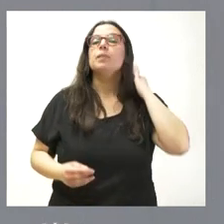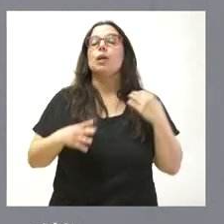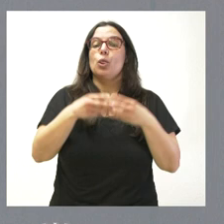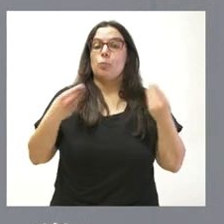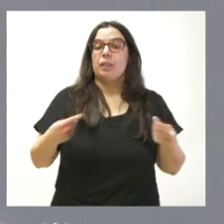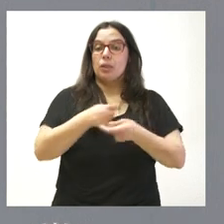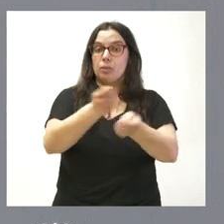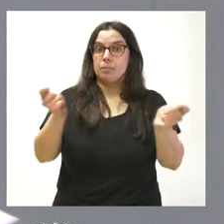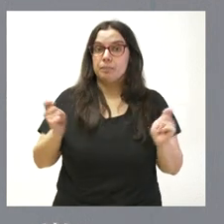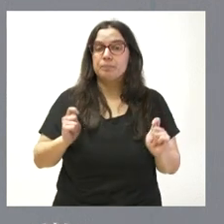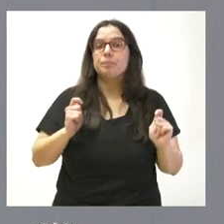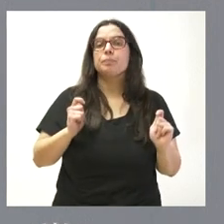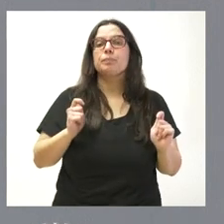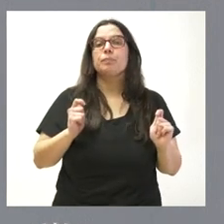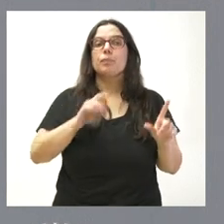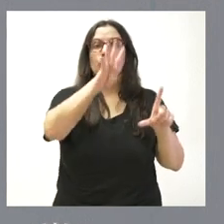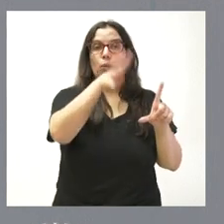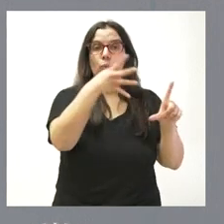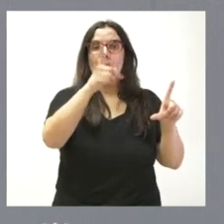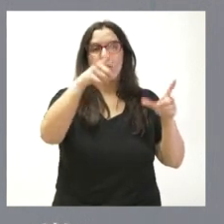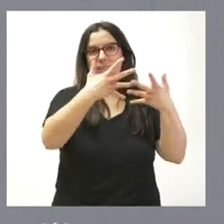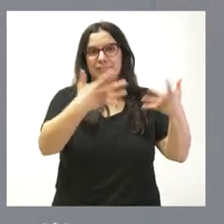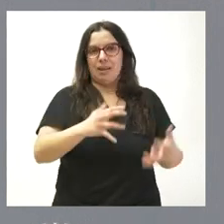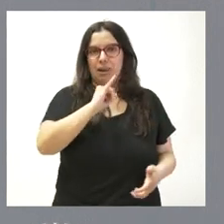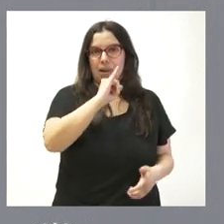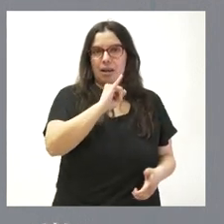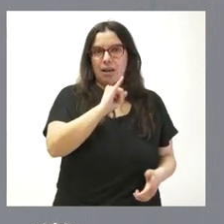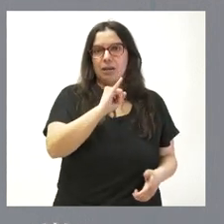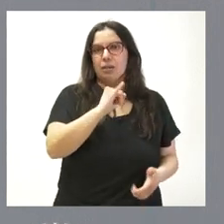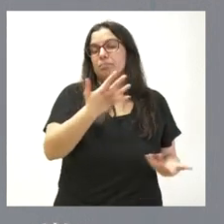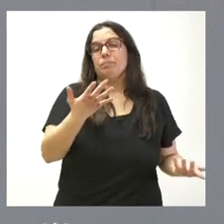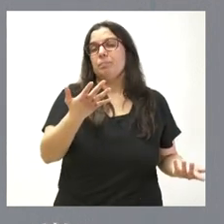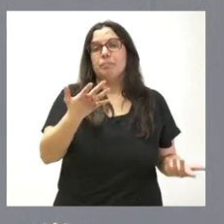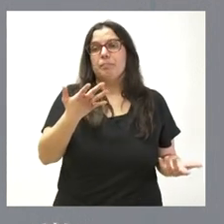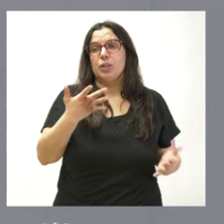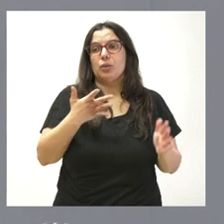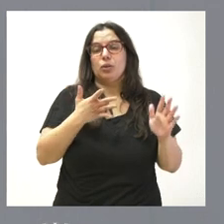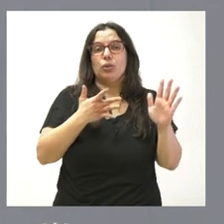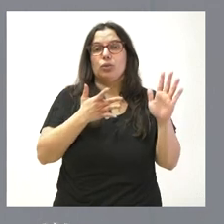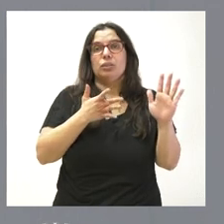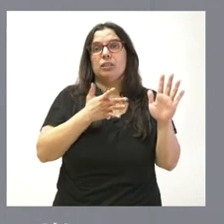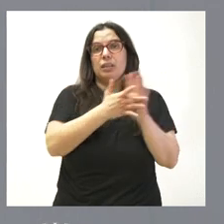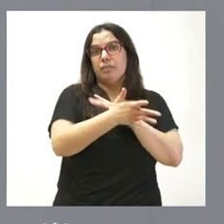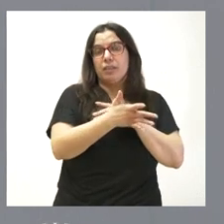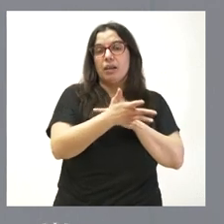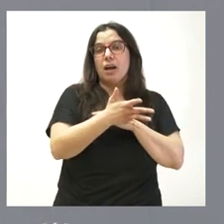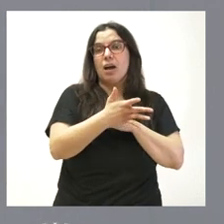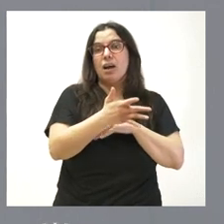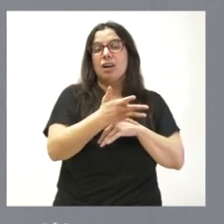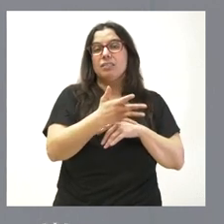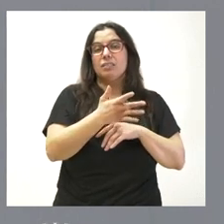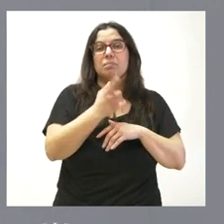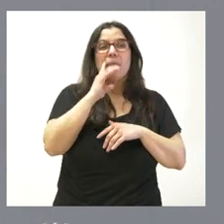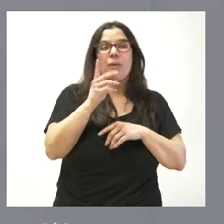elaborado aparte de los cuadros bien el texto pero tratándose del asunto que es parece que los cuadros siempre son más